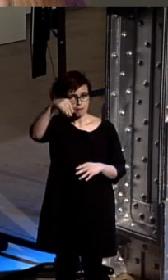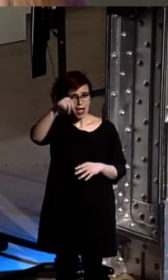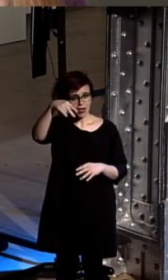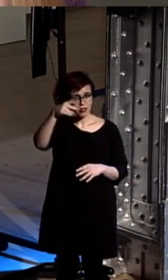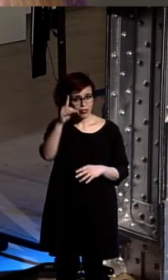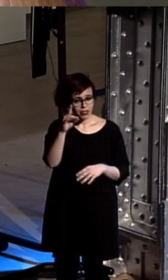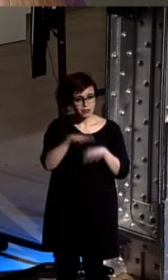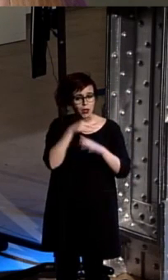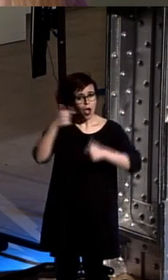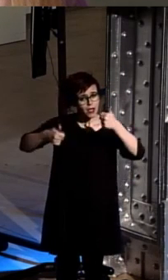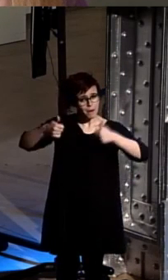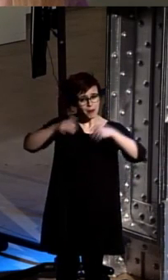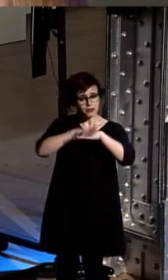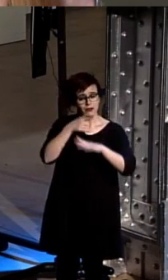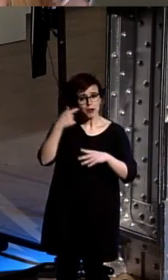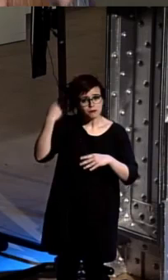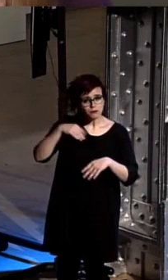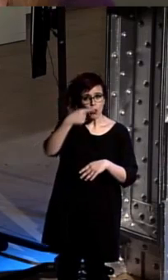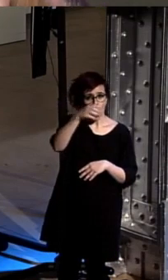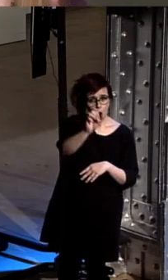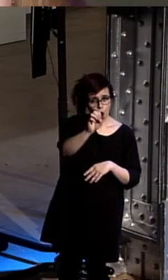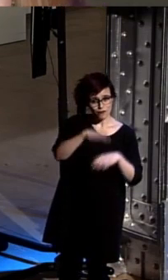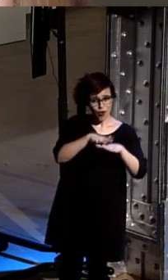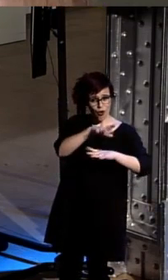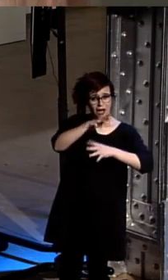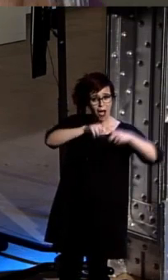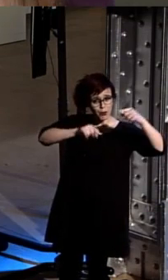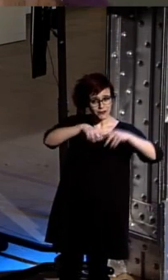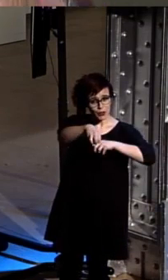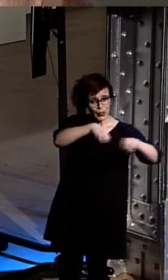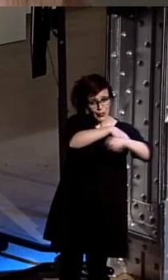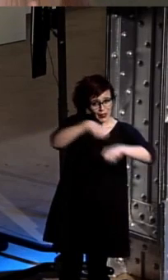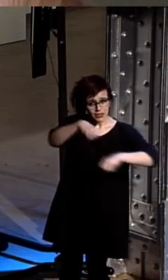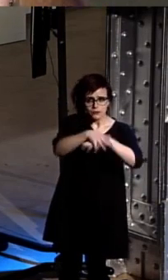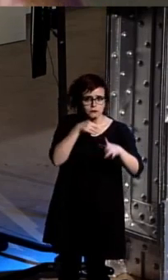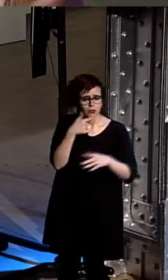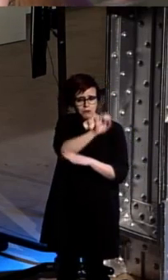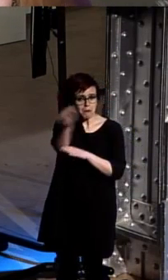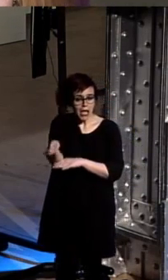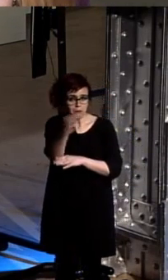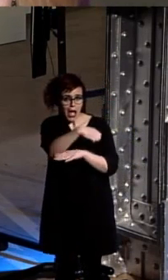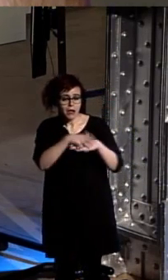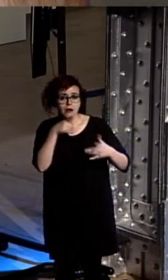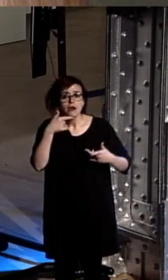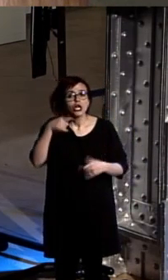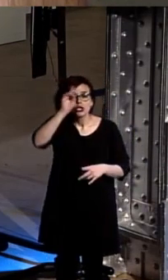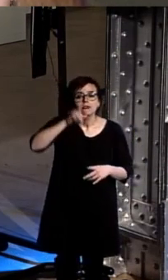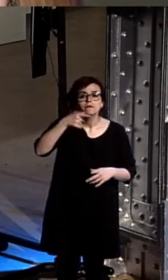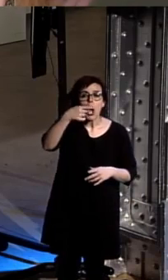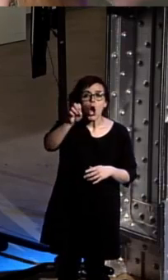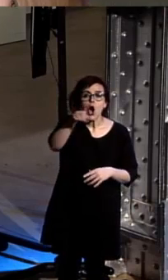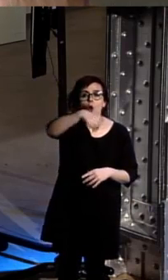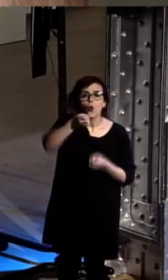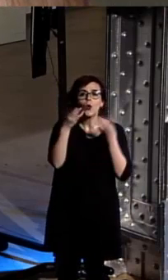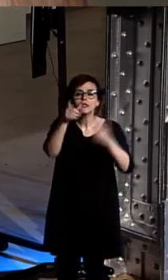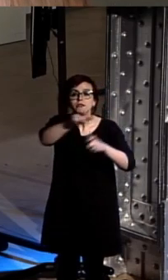Segol, a uno de los campeones de Go del mundo, pues de nuevo estamos hablando de algo bastante específico. A ver, no sé cuánta gente aquí sabe jugar a Go y eso no